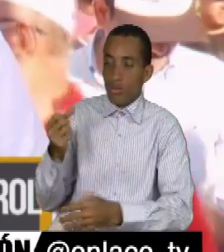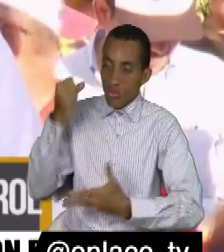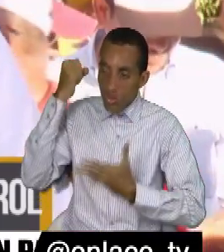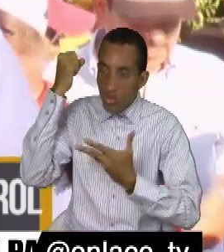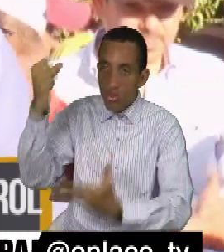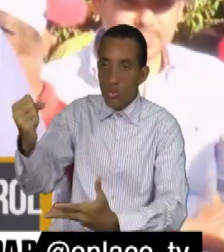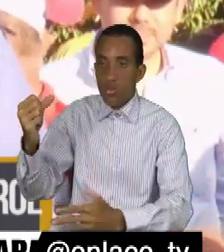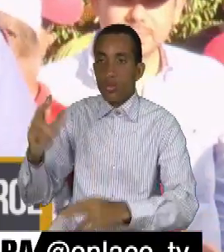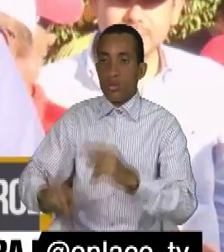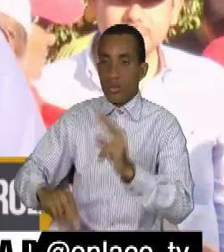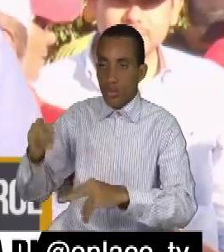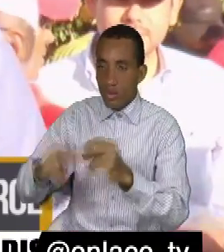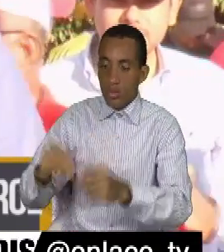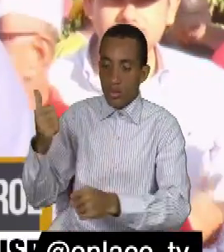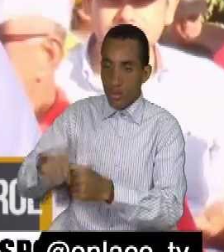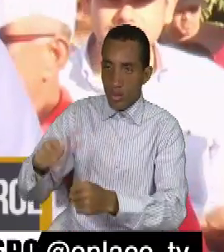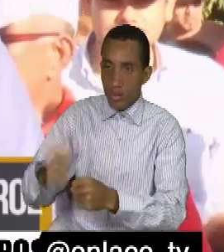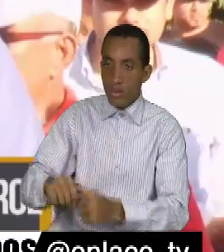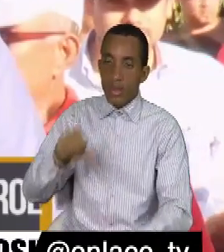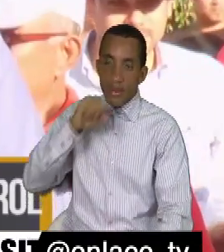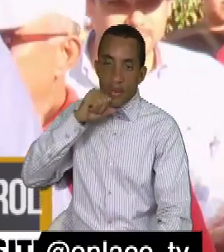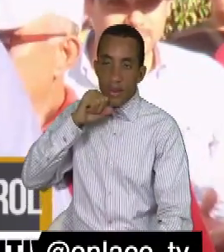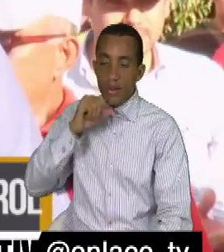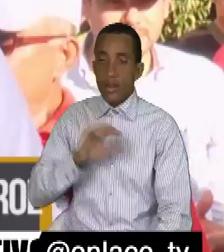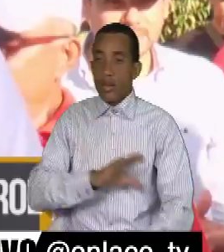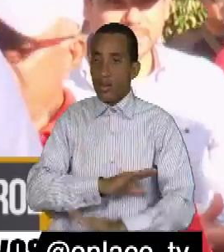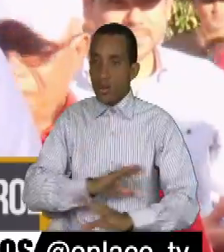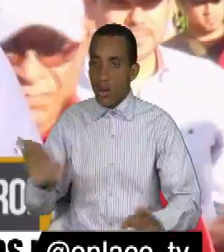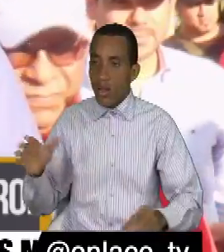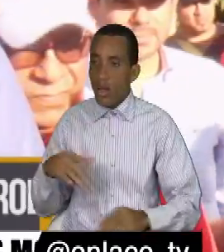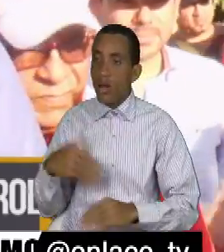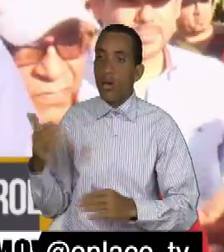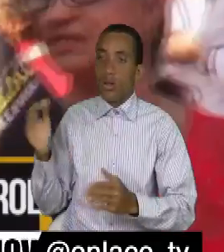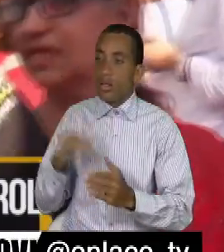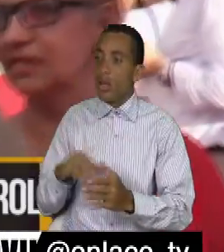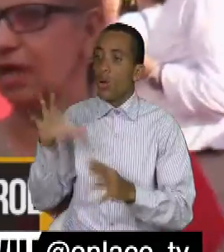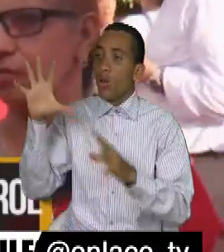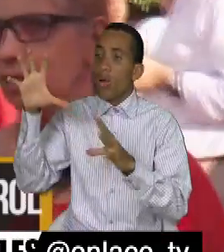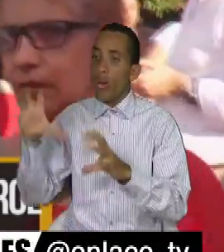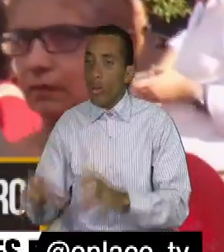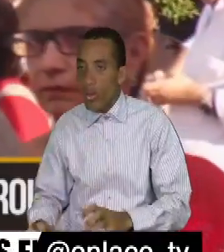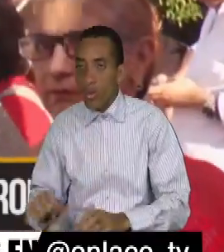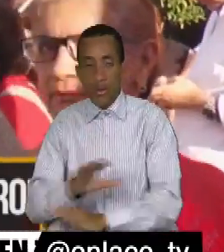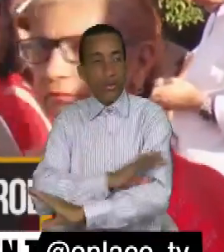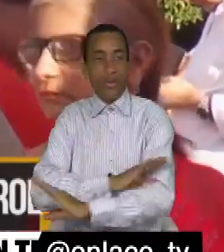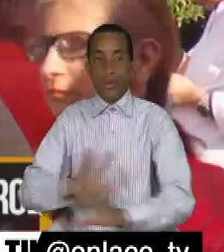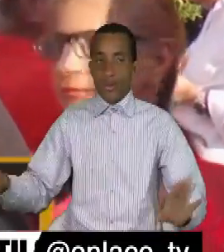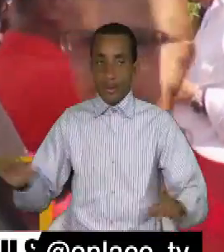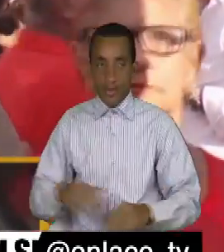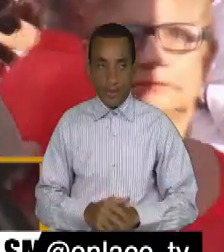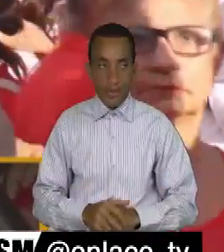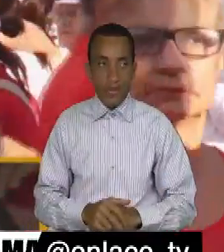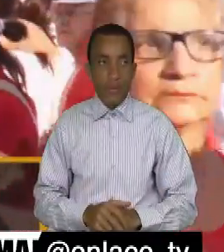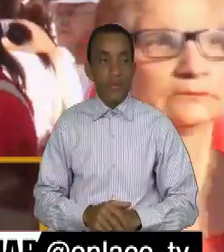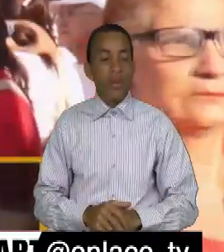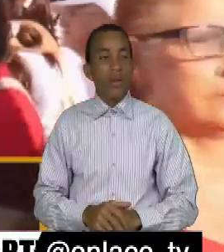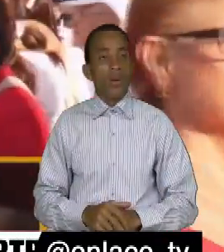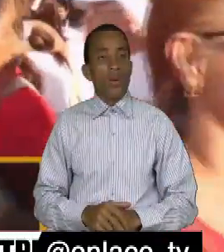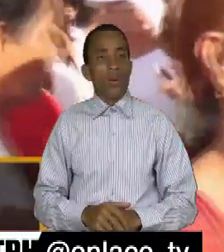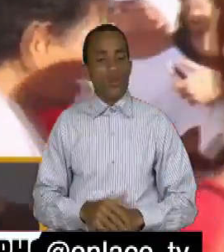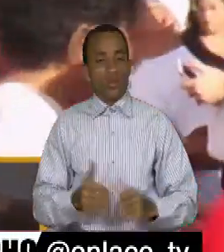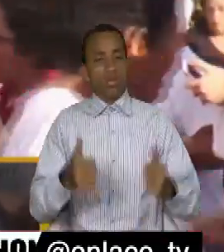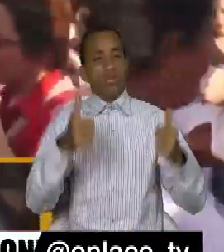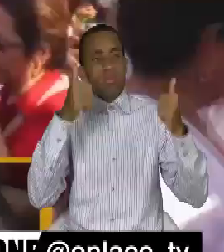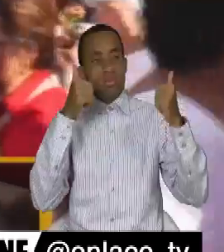recursos a Barranca Bermeja. No podemos permitir que hieran de muerte a nuestra Barranca. Bueno, extraordinario me pareció la respuesta que el pueblo de